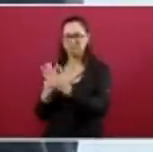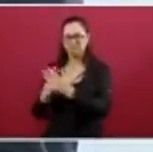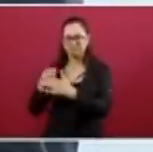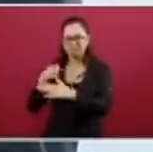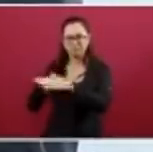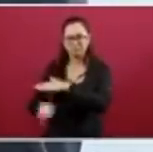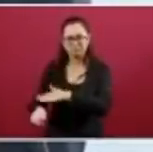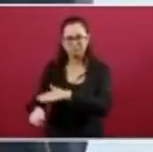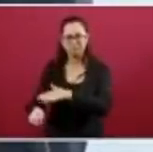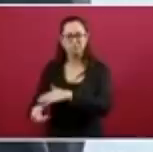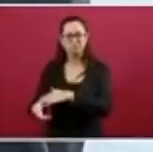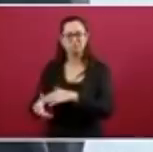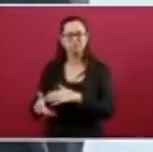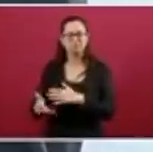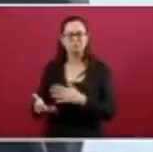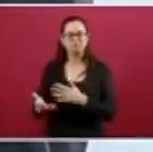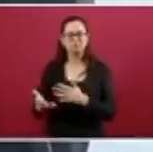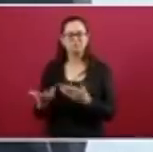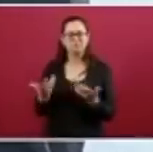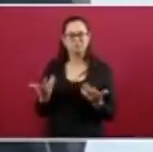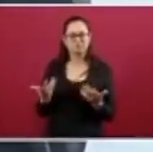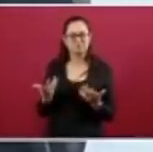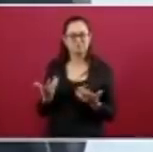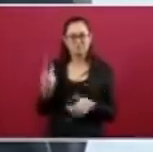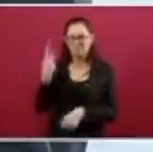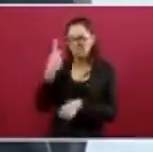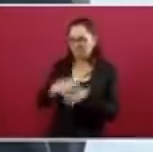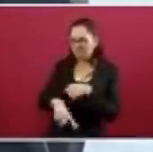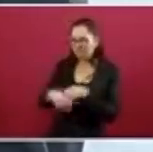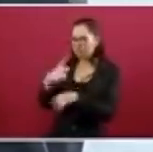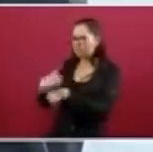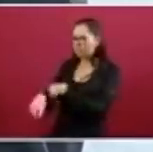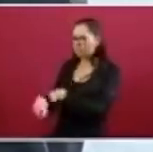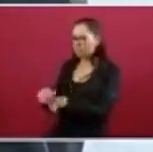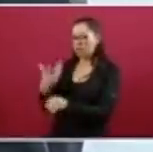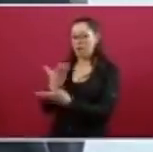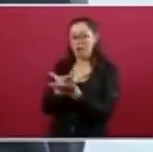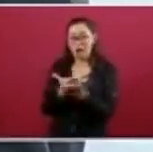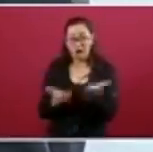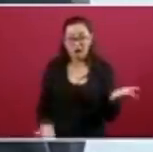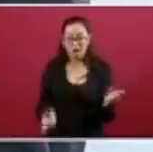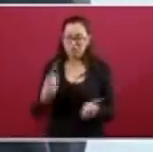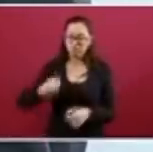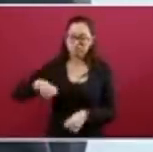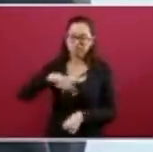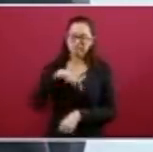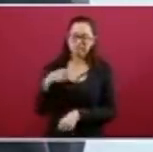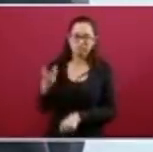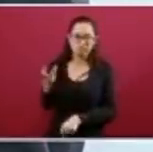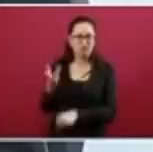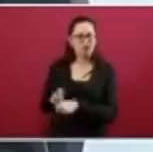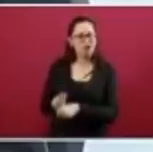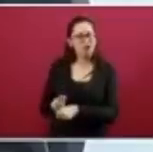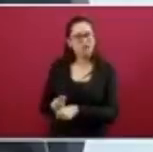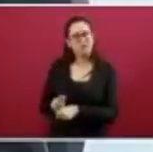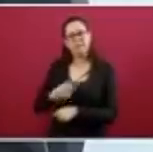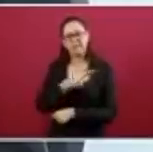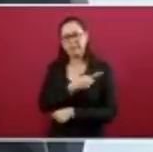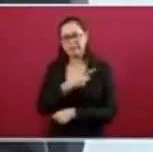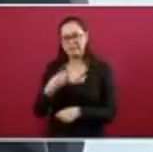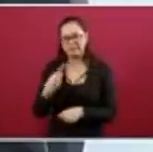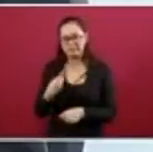Nosotros tenemos que reparar ese daño, por eso se está planteando de que la